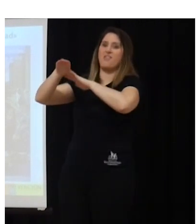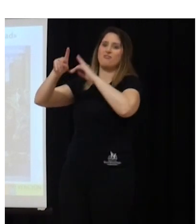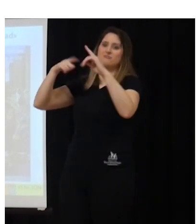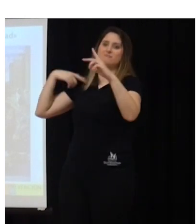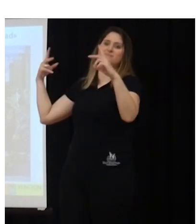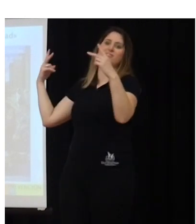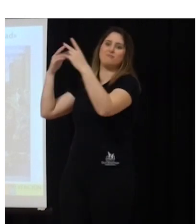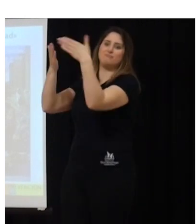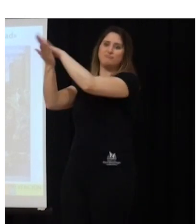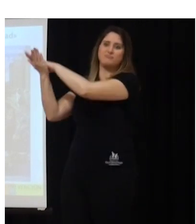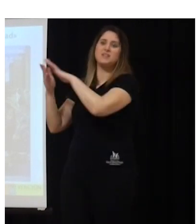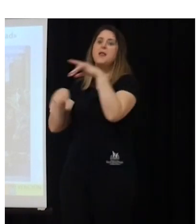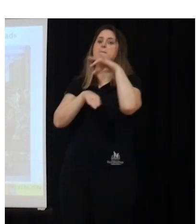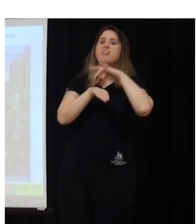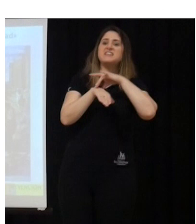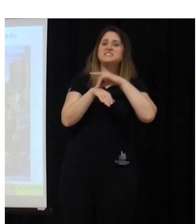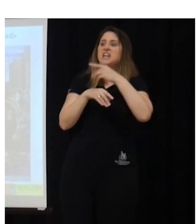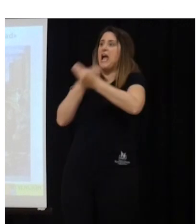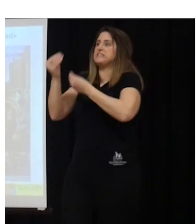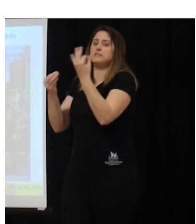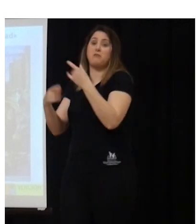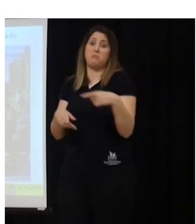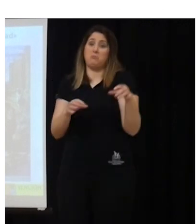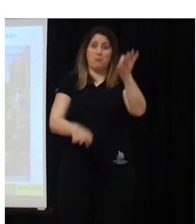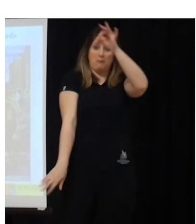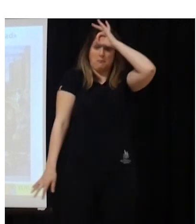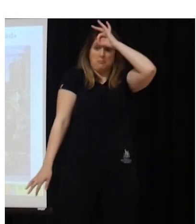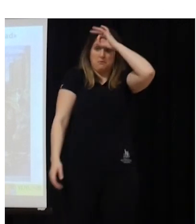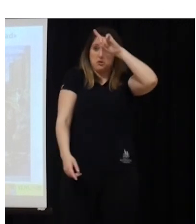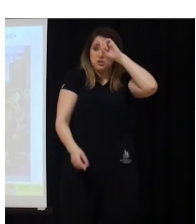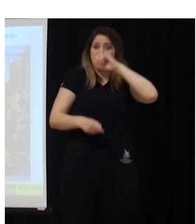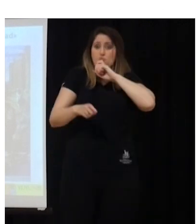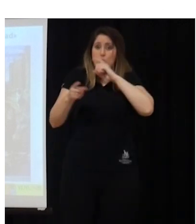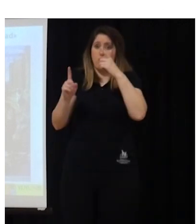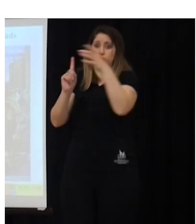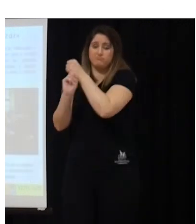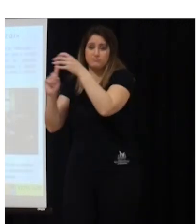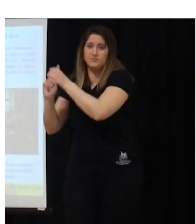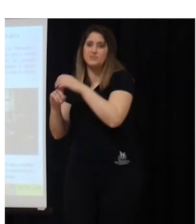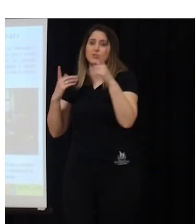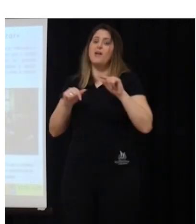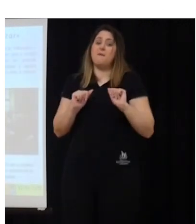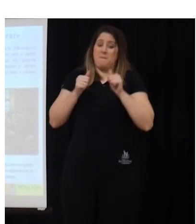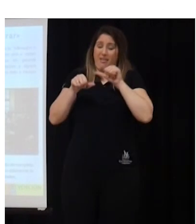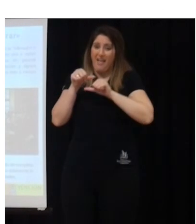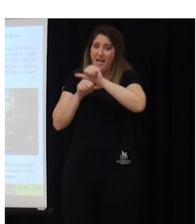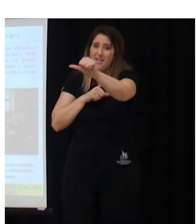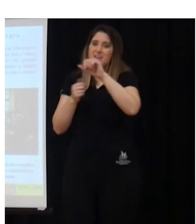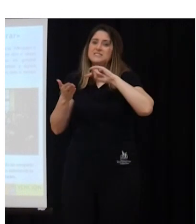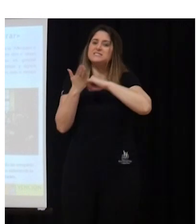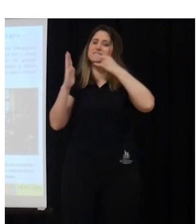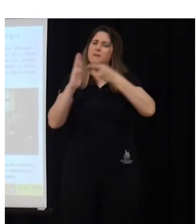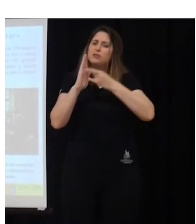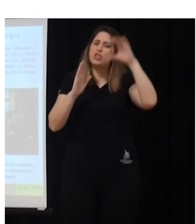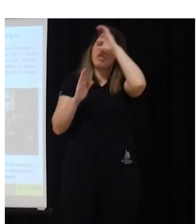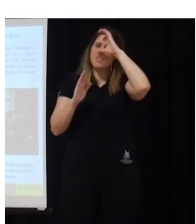medicina? Nada que no sabía. A partir de ahí empezó a desarrollarse el método científico. Empezamos